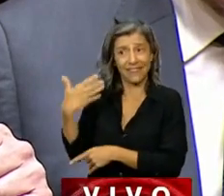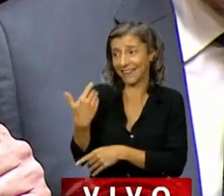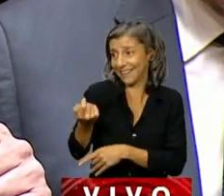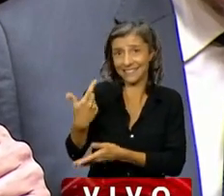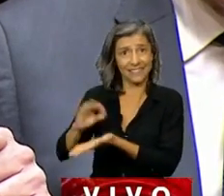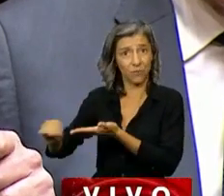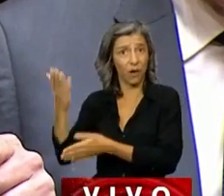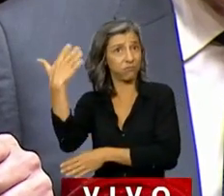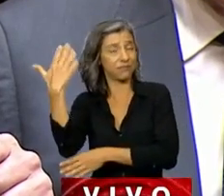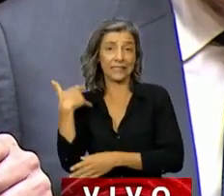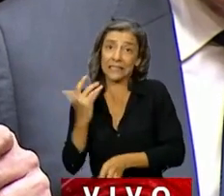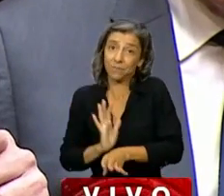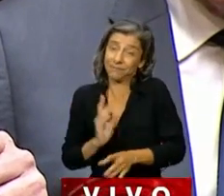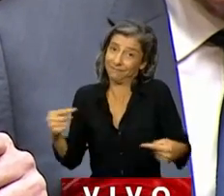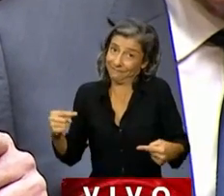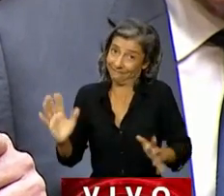responsabilidad institucional,